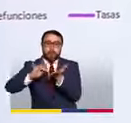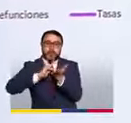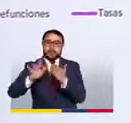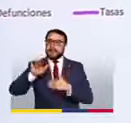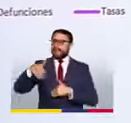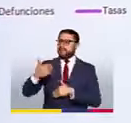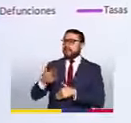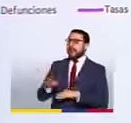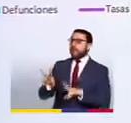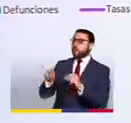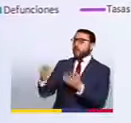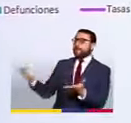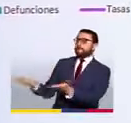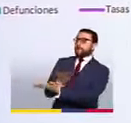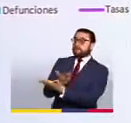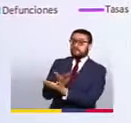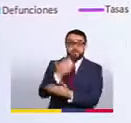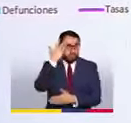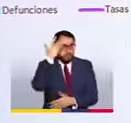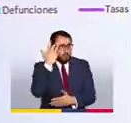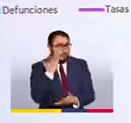qué.